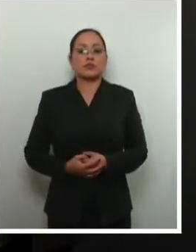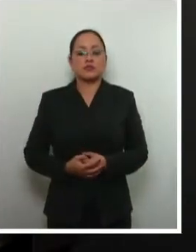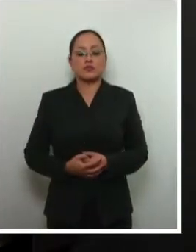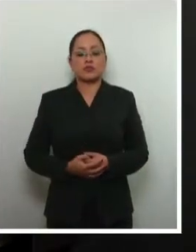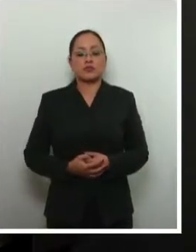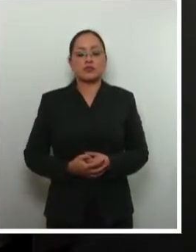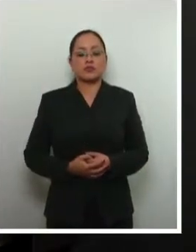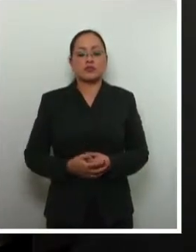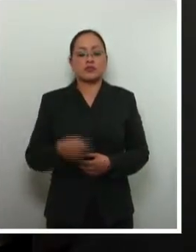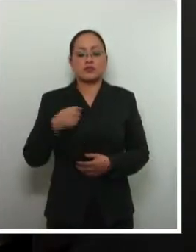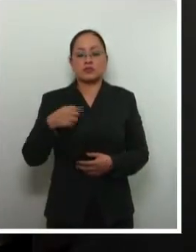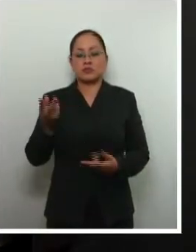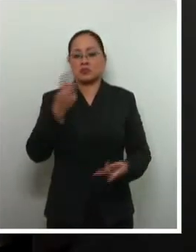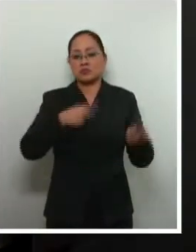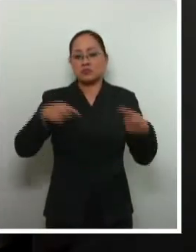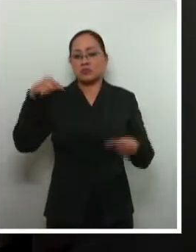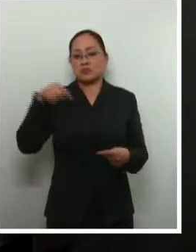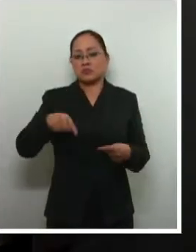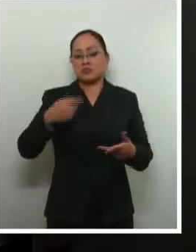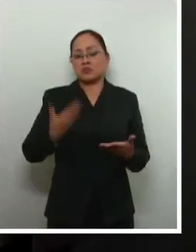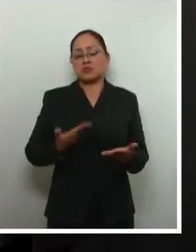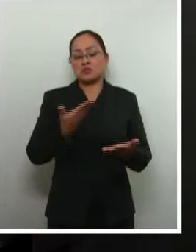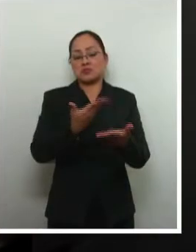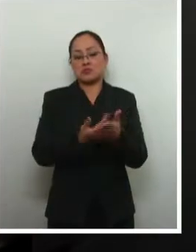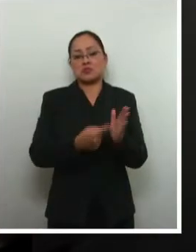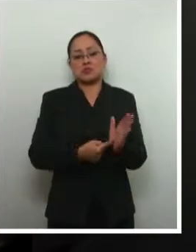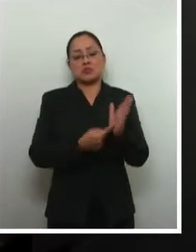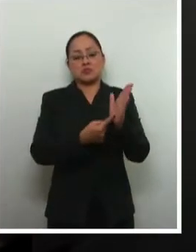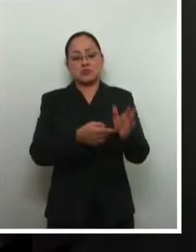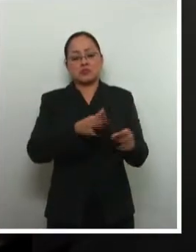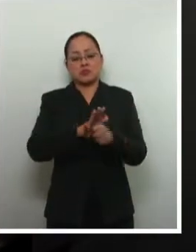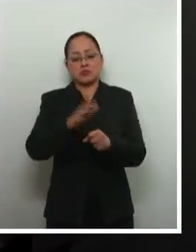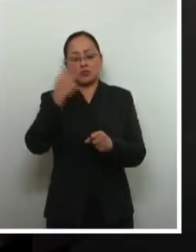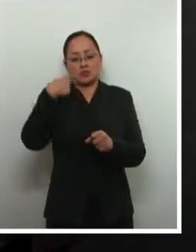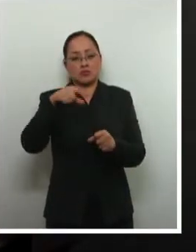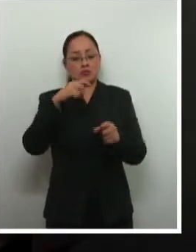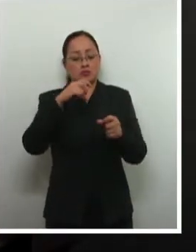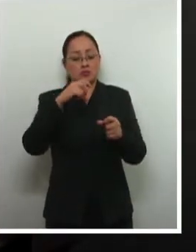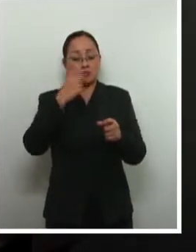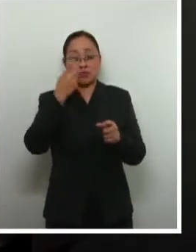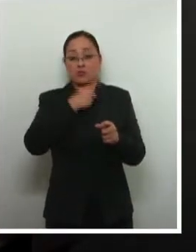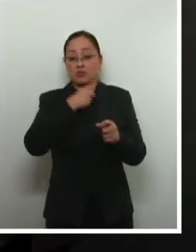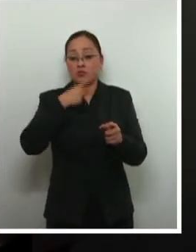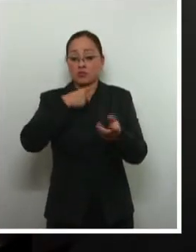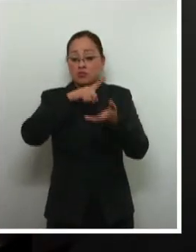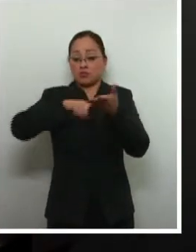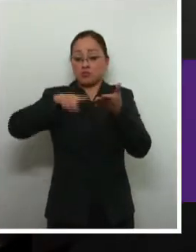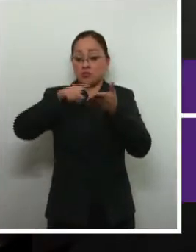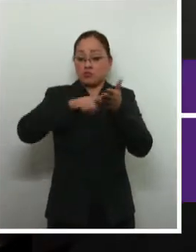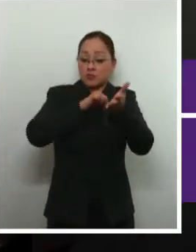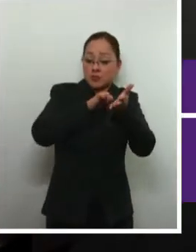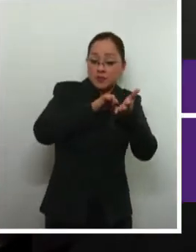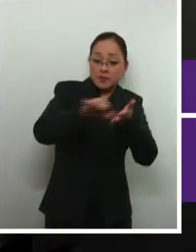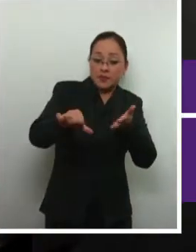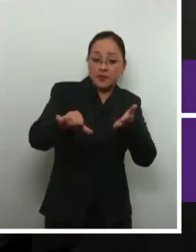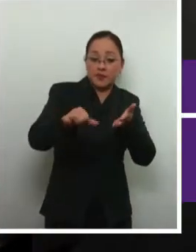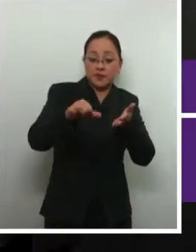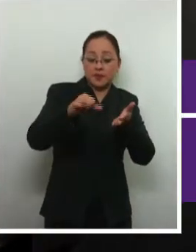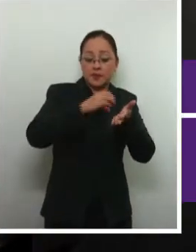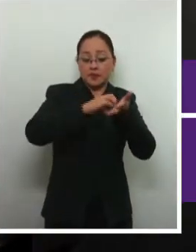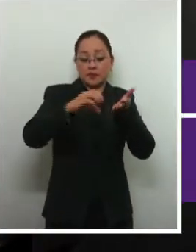vengo a proponer que se elimine el apartado